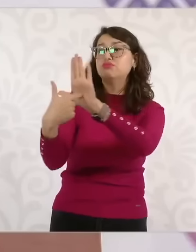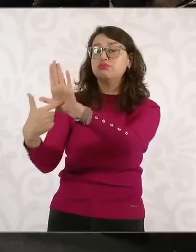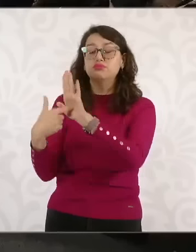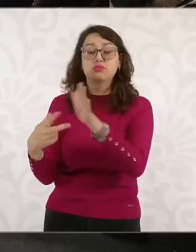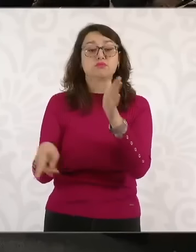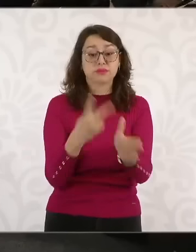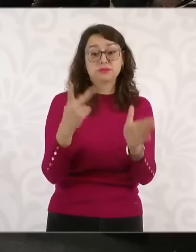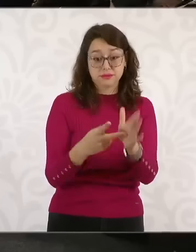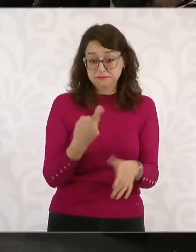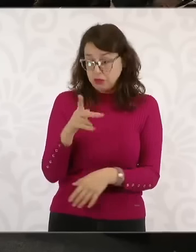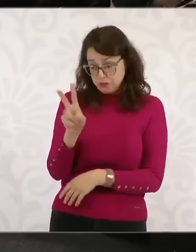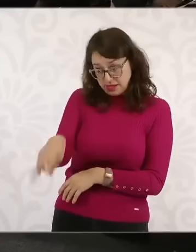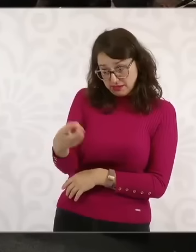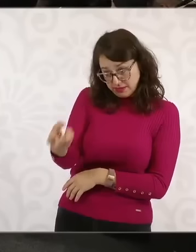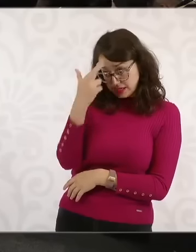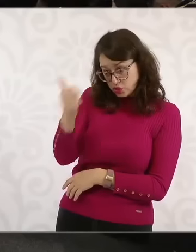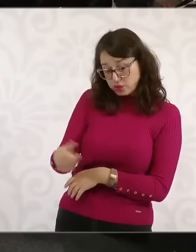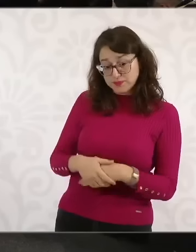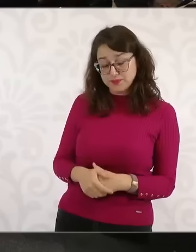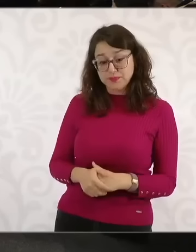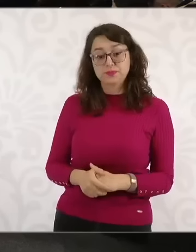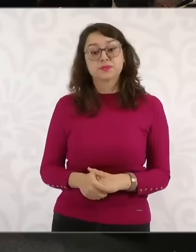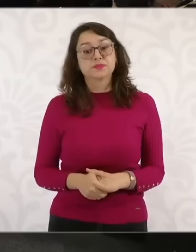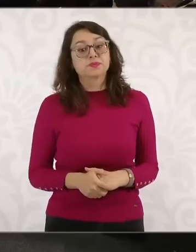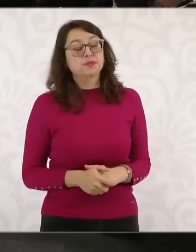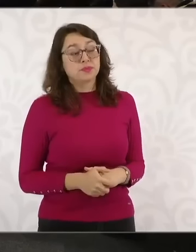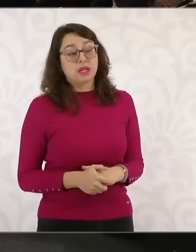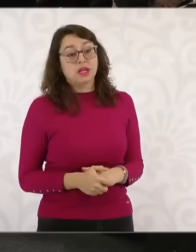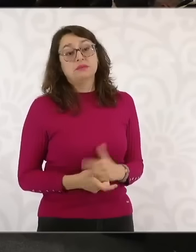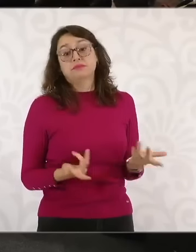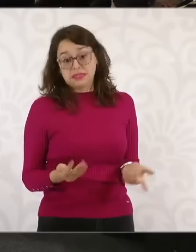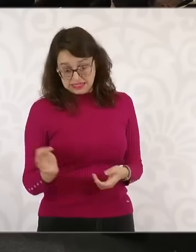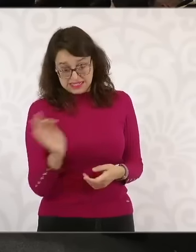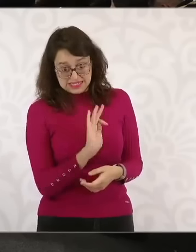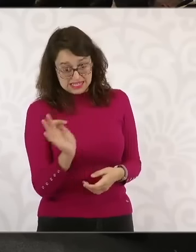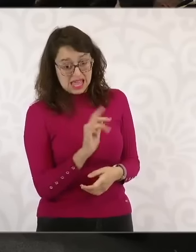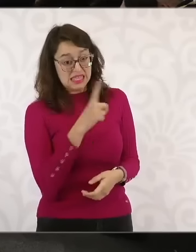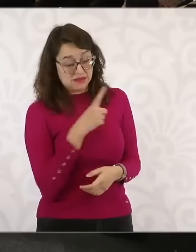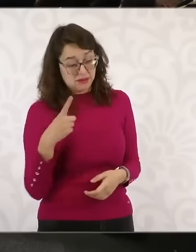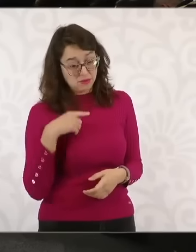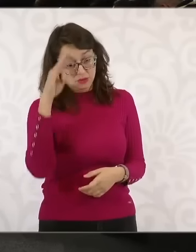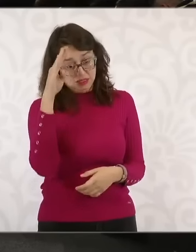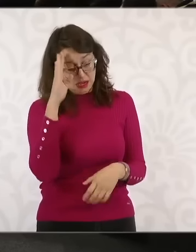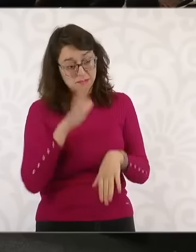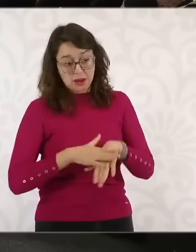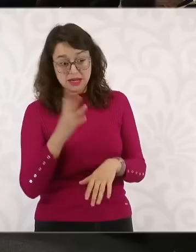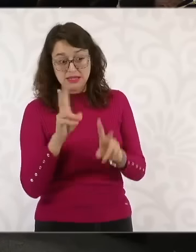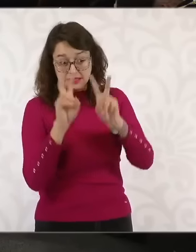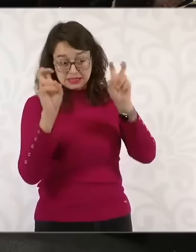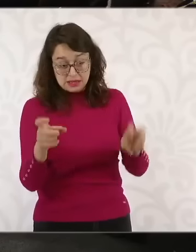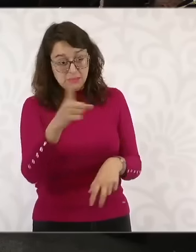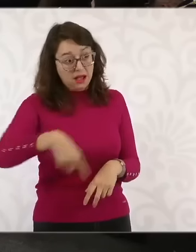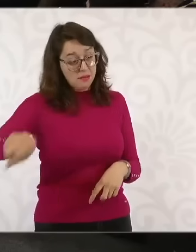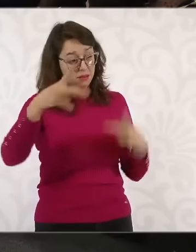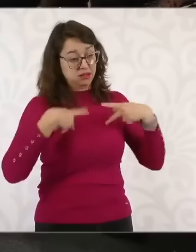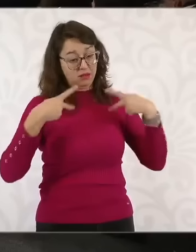Pero tienes razón. Y quizá que se trabaje más en eso que se denominó la revolución de las conciencias. Totalmente. Gracias,